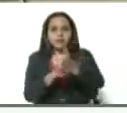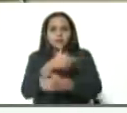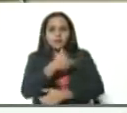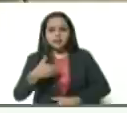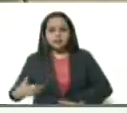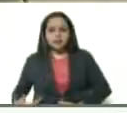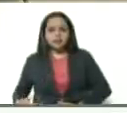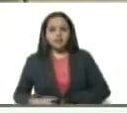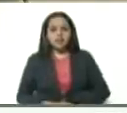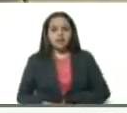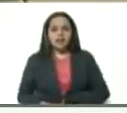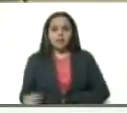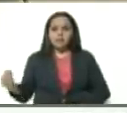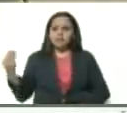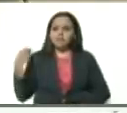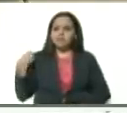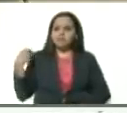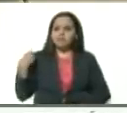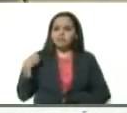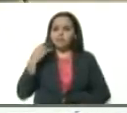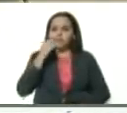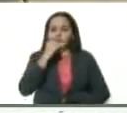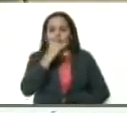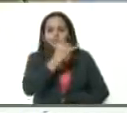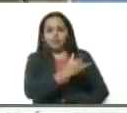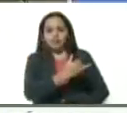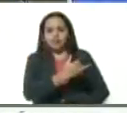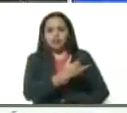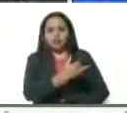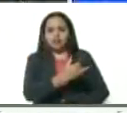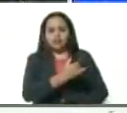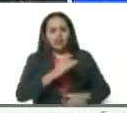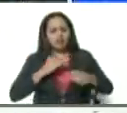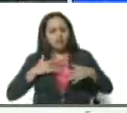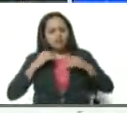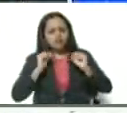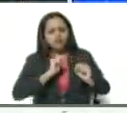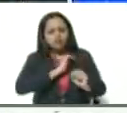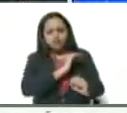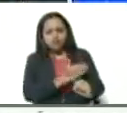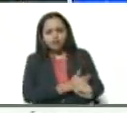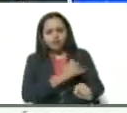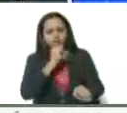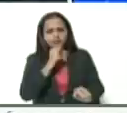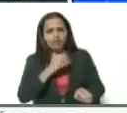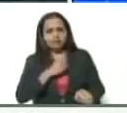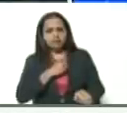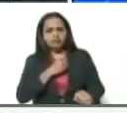ejecutiva me dio la dura, infausta noticia.